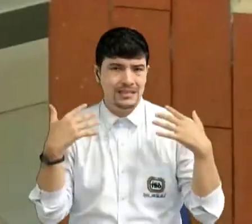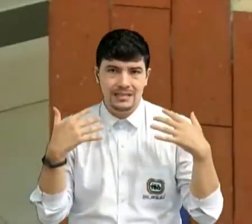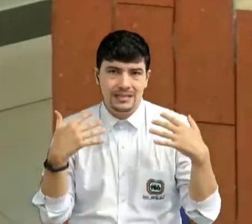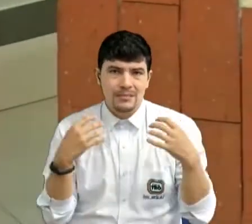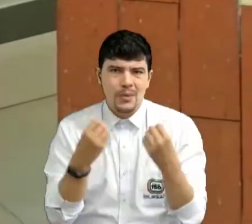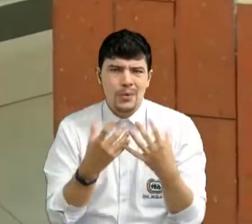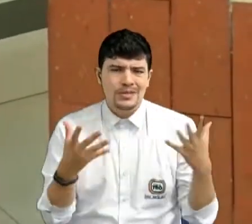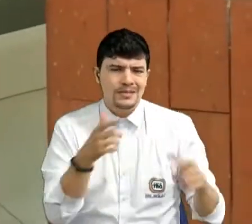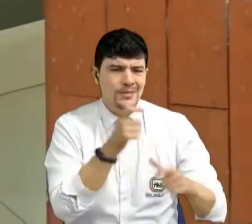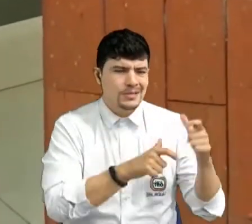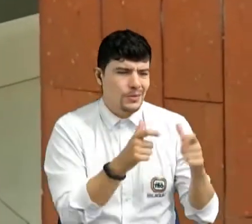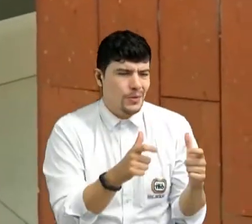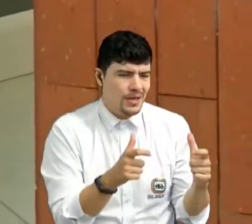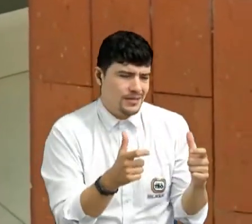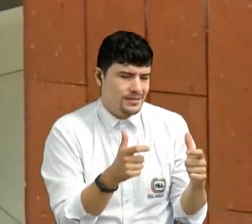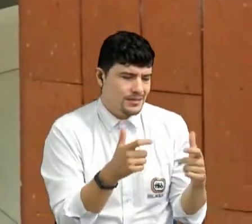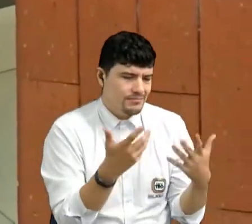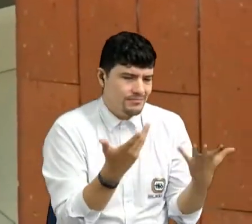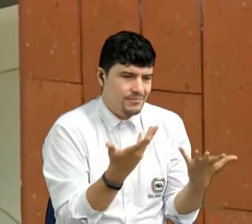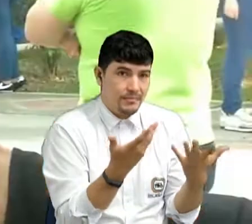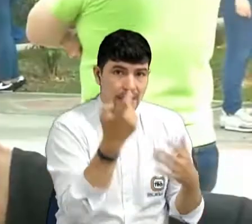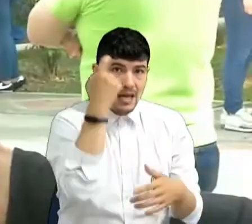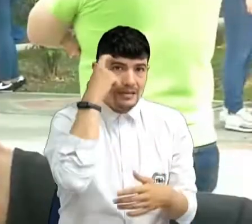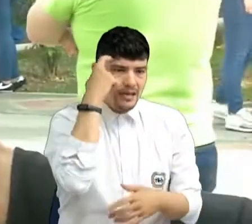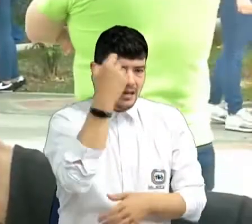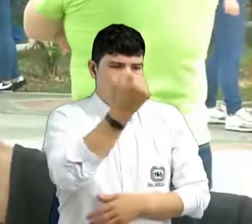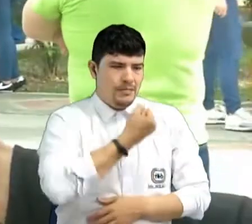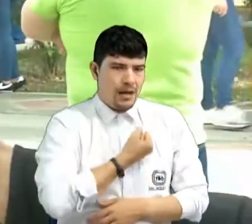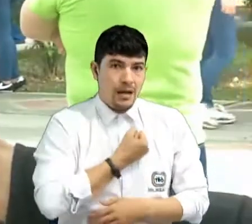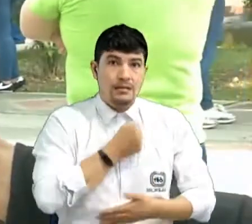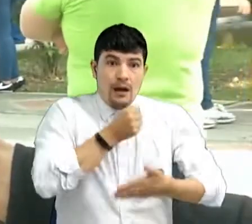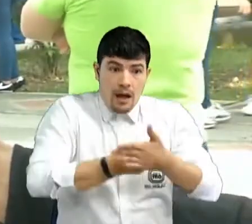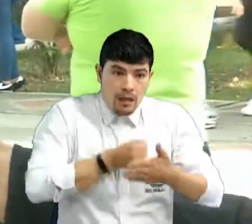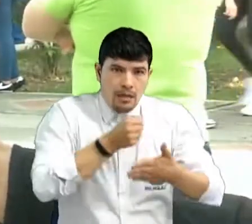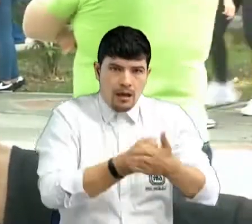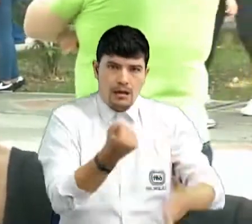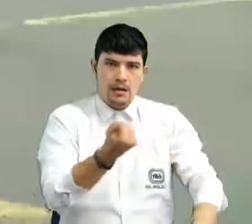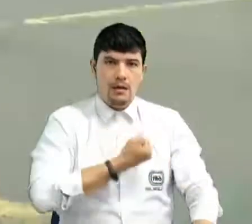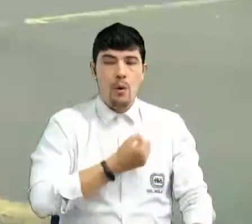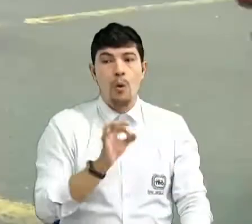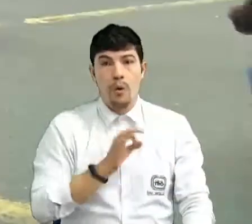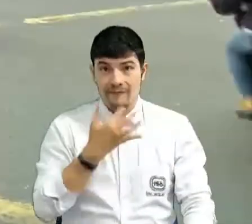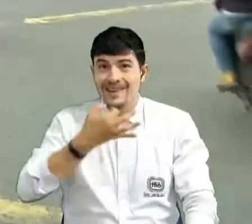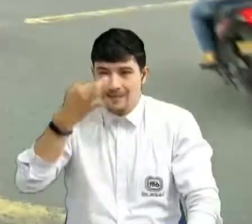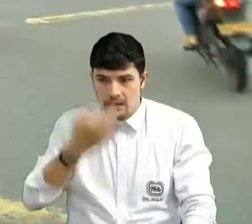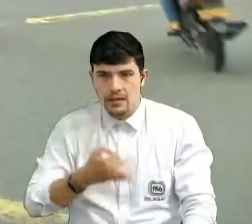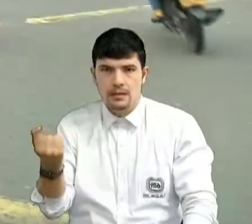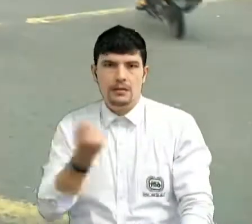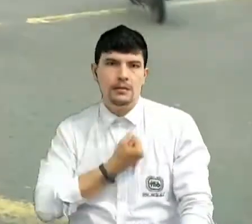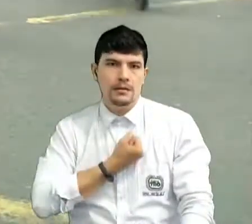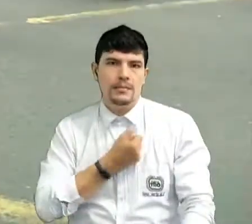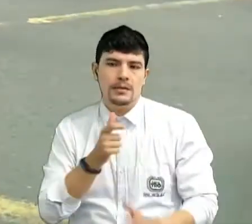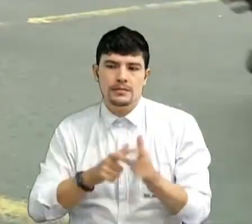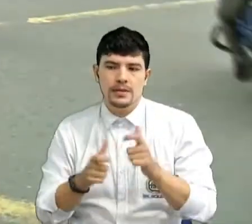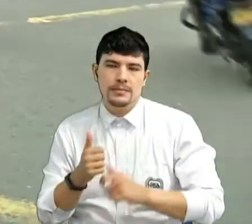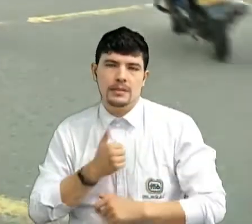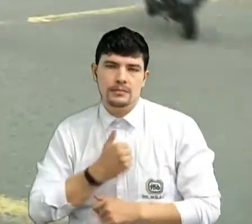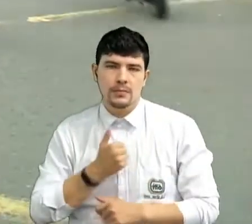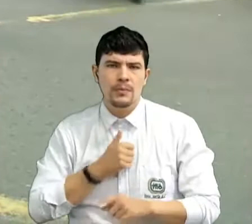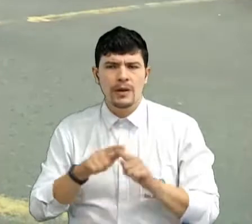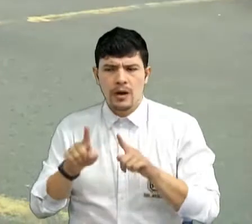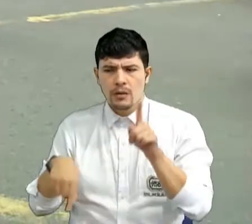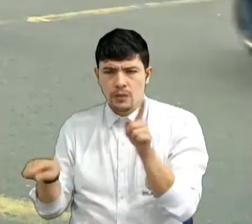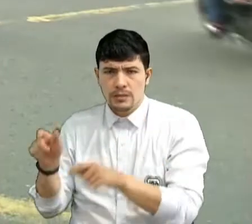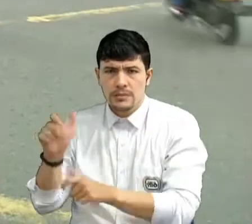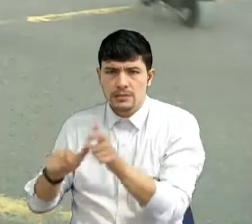pensamientos suicidas, el aumento también ha sido importante, intentos de suicidio e incluso suicidios. Aunque ya se permitió la salida de muchas